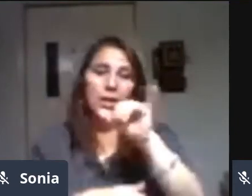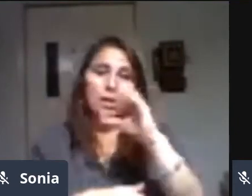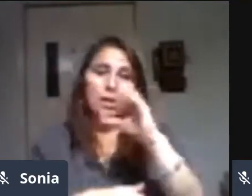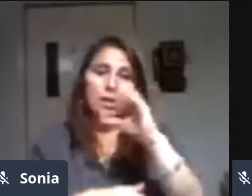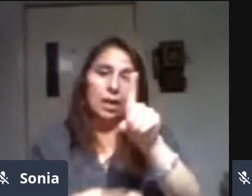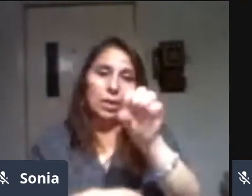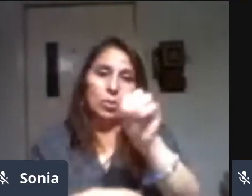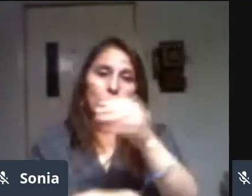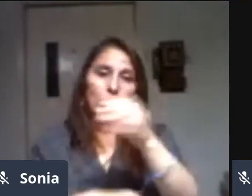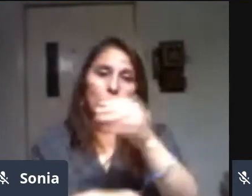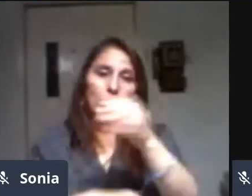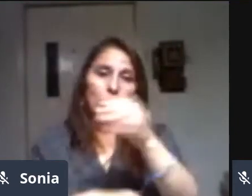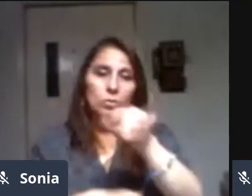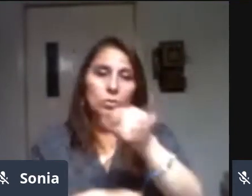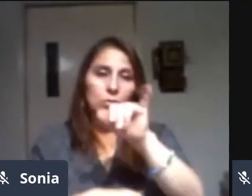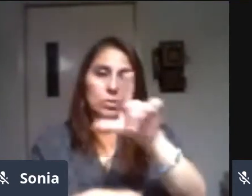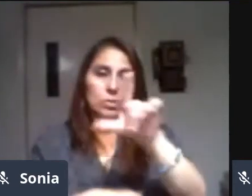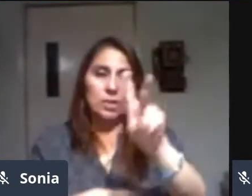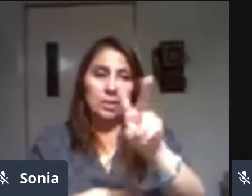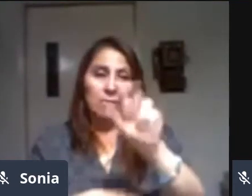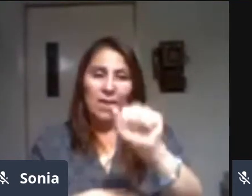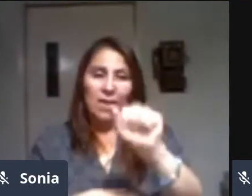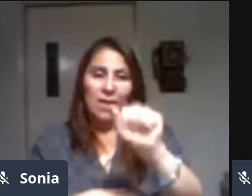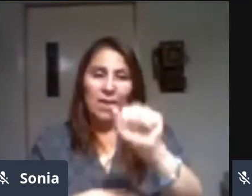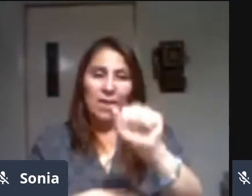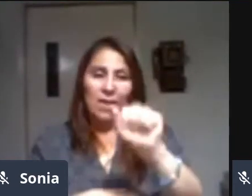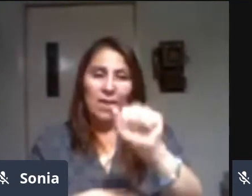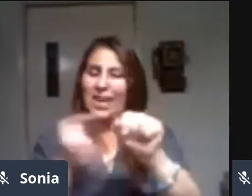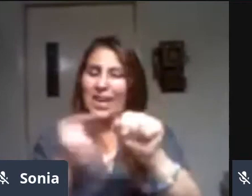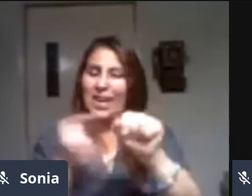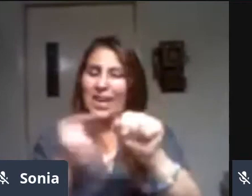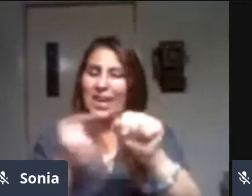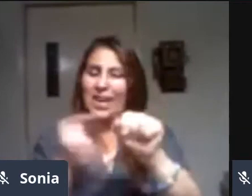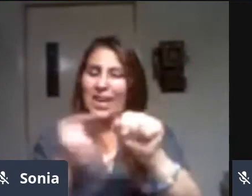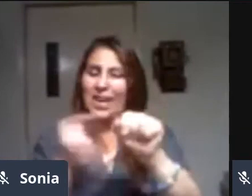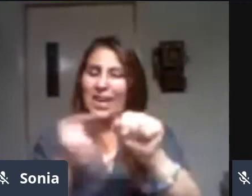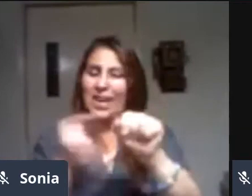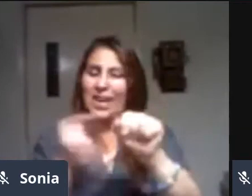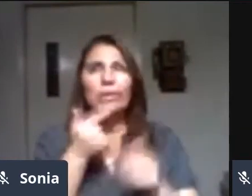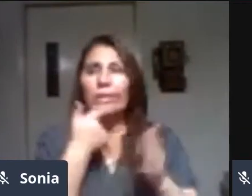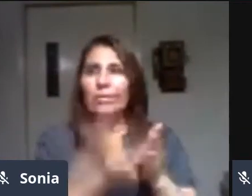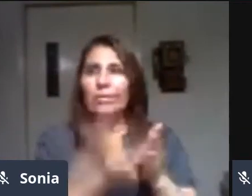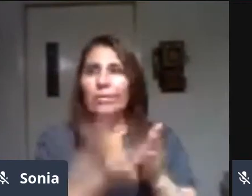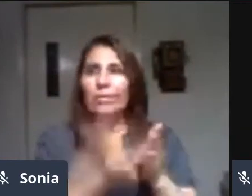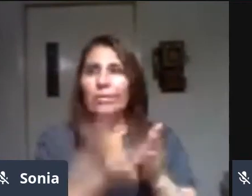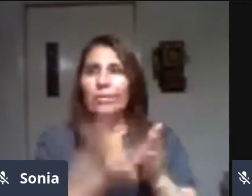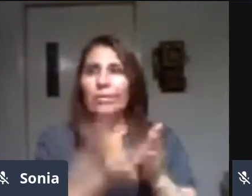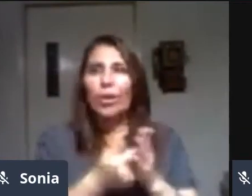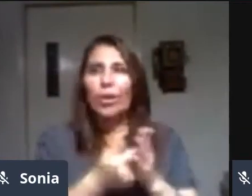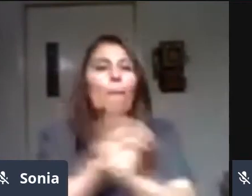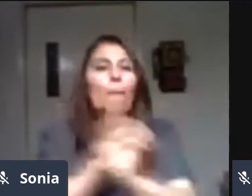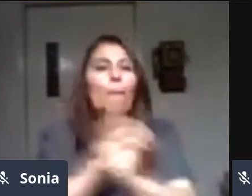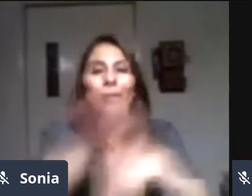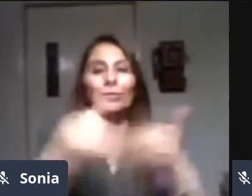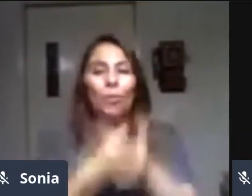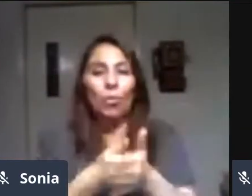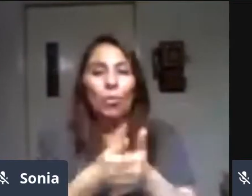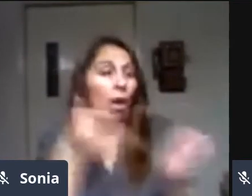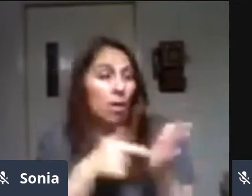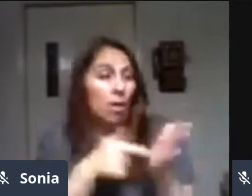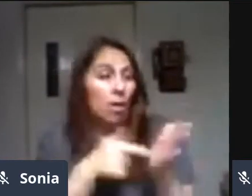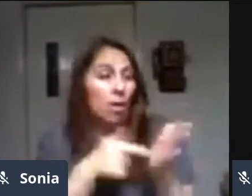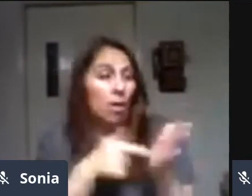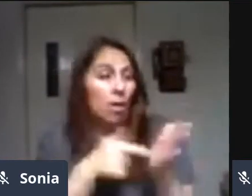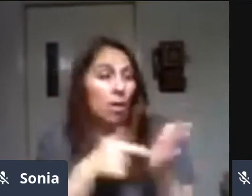como perderlo todo por ejemplo donde donde hay una cotidianidad perdón pero finalmente no aborda de frente más ya